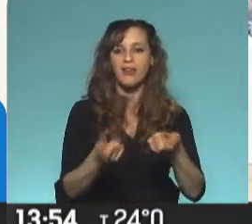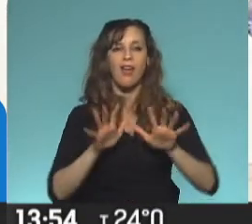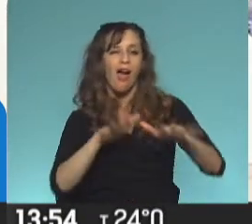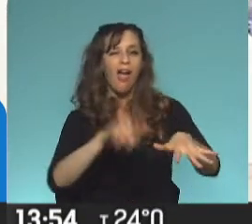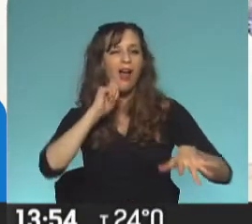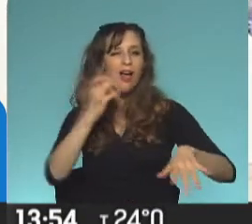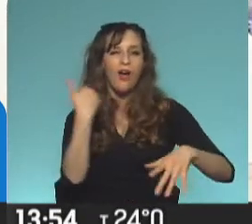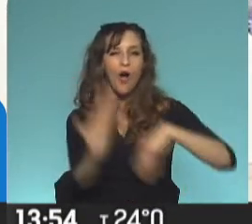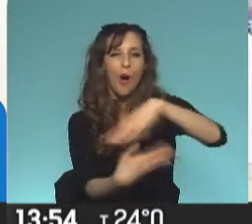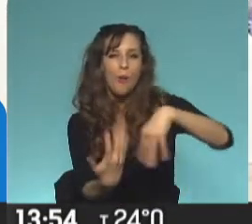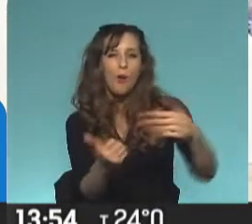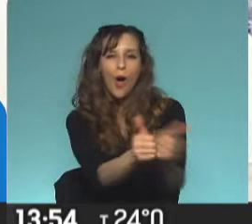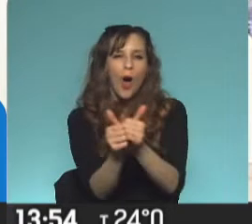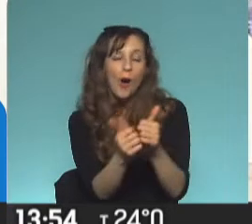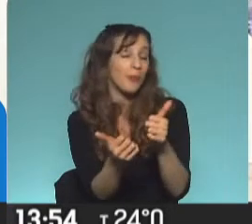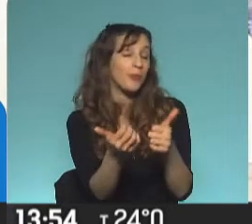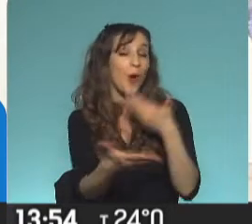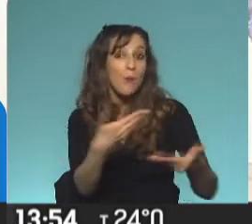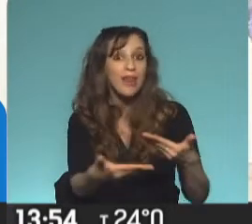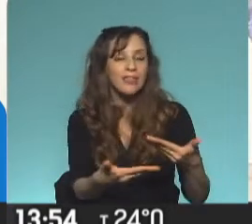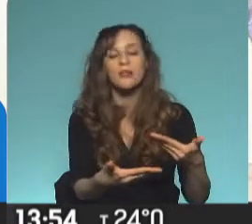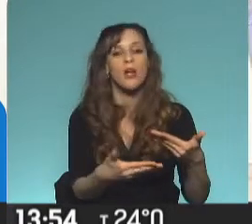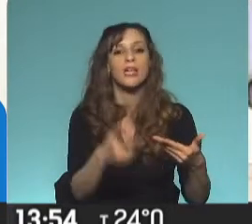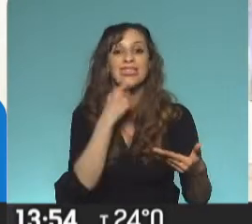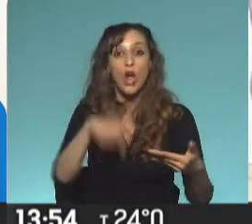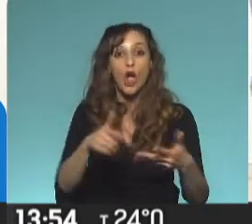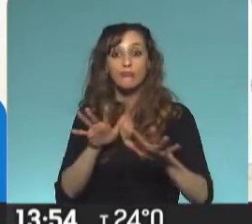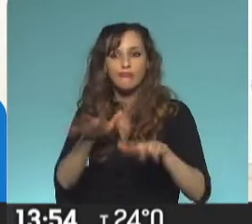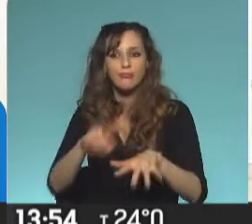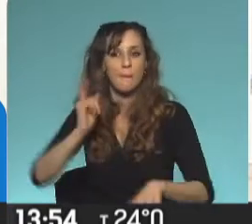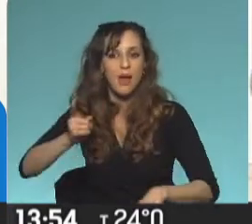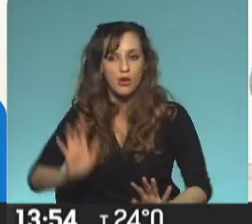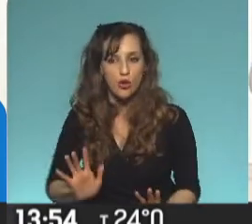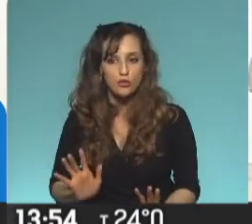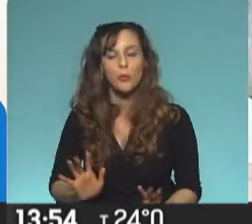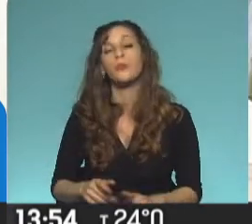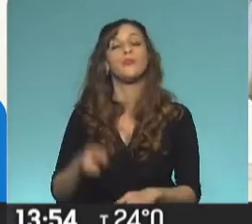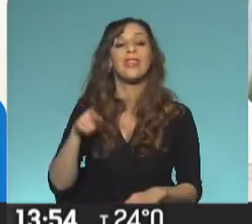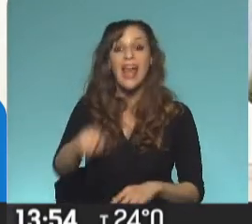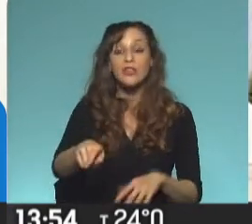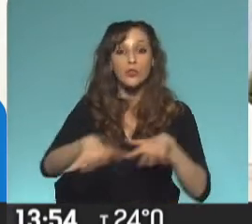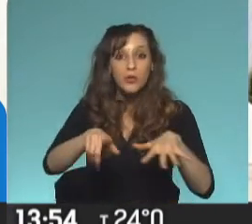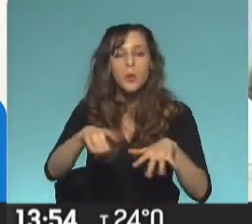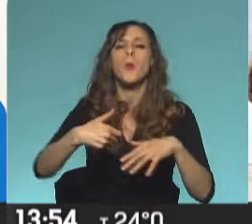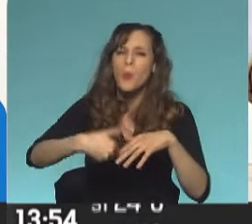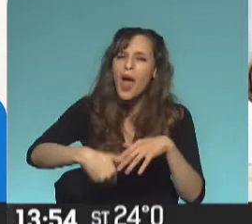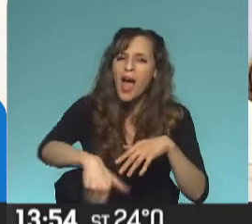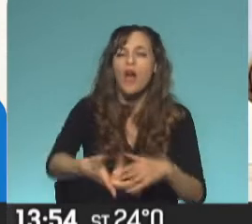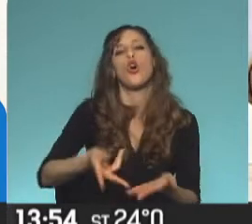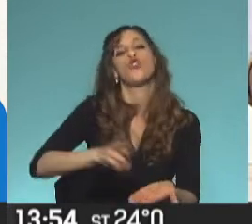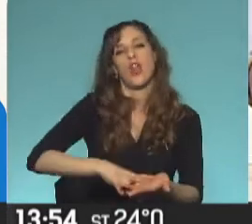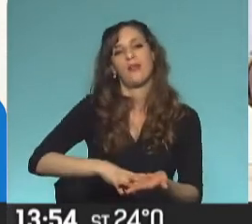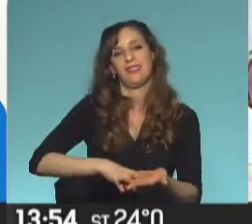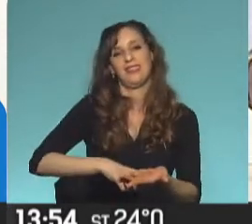hacer y no le hacía daño a nadie y ahora puede ser muy peligroso bueno todo eso se va a poder volver a hacer